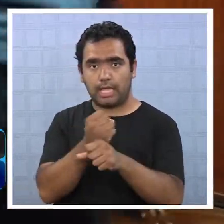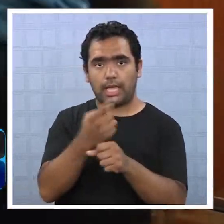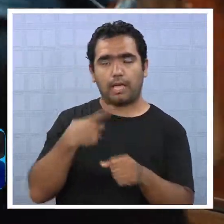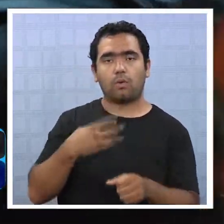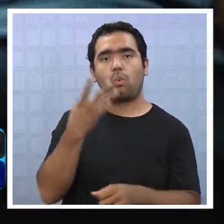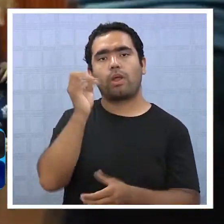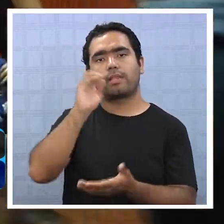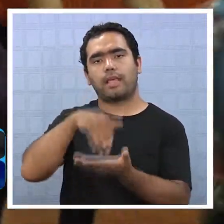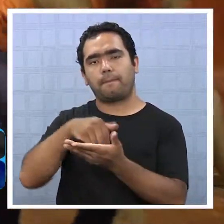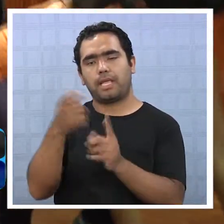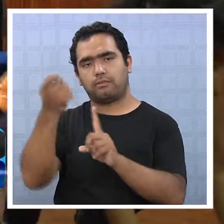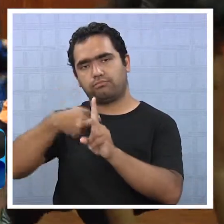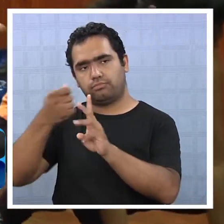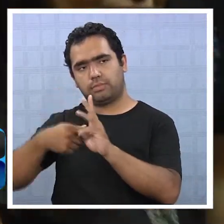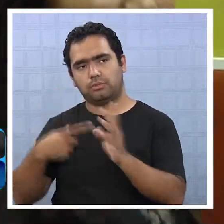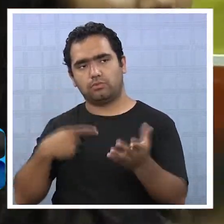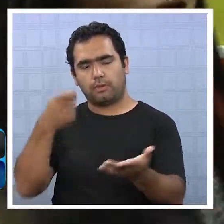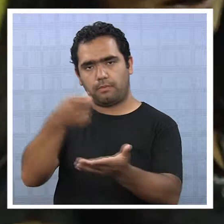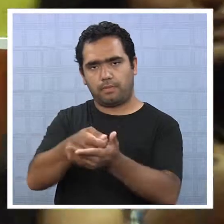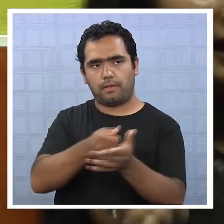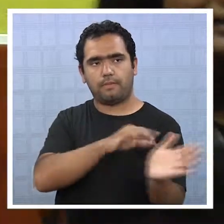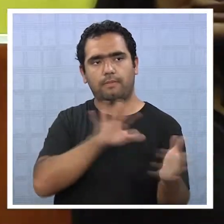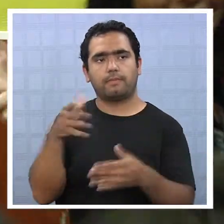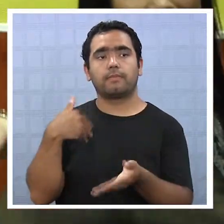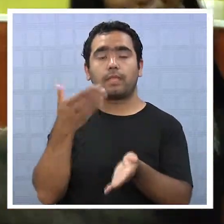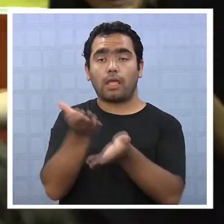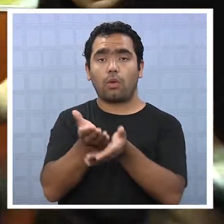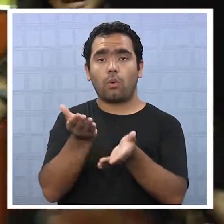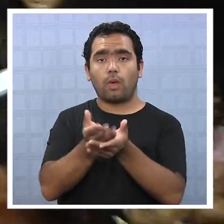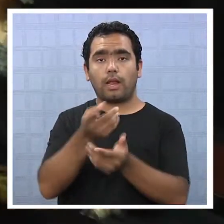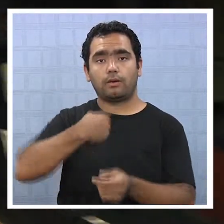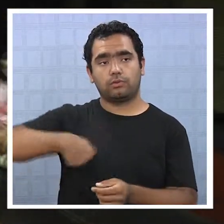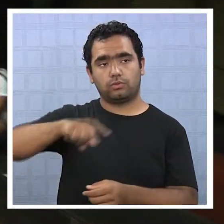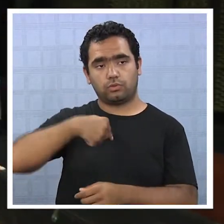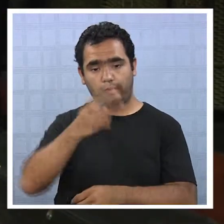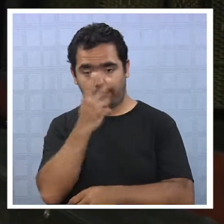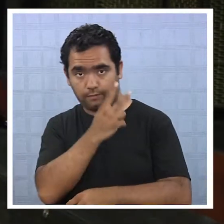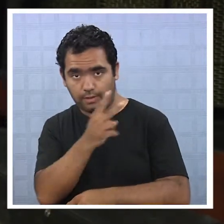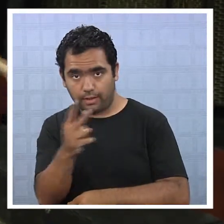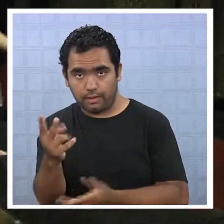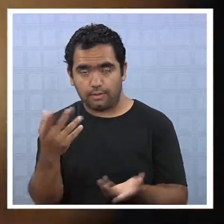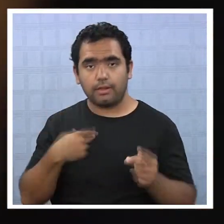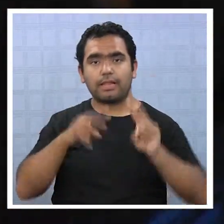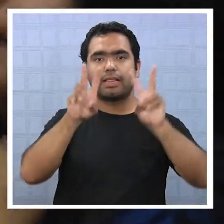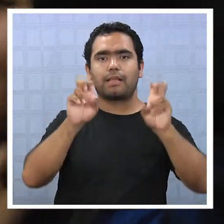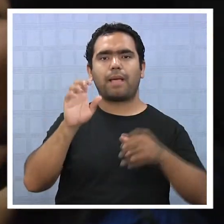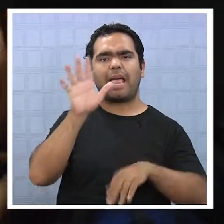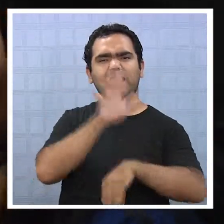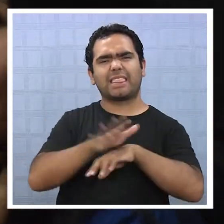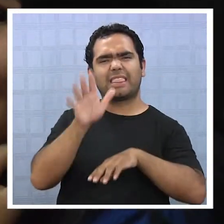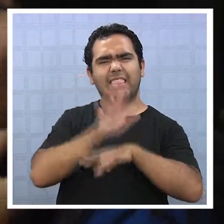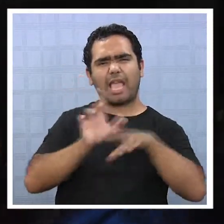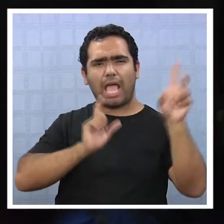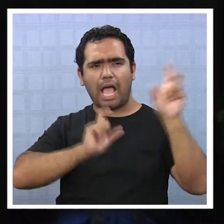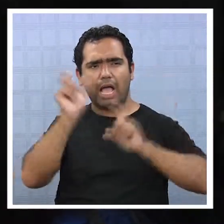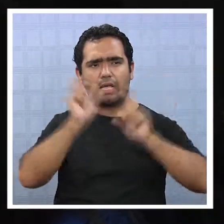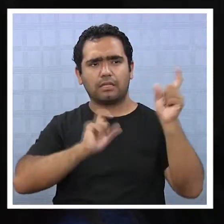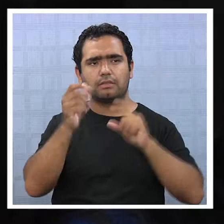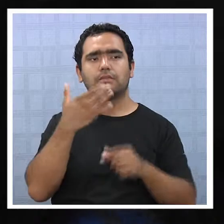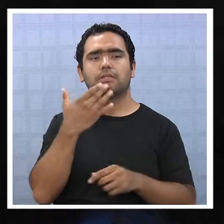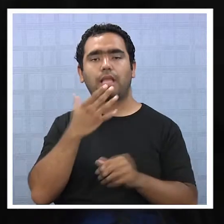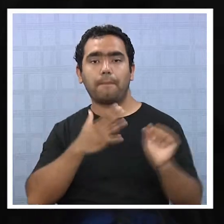un costo de 40.000 pesos al mes. En lo que vemos en la escuela, tratamos lo que es el teatro,